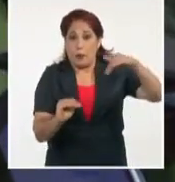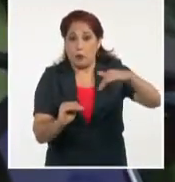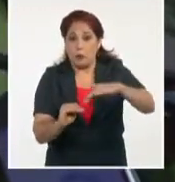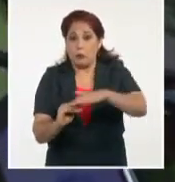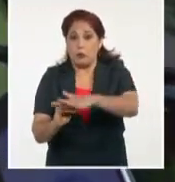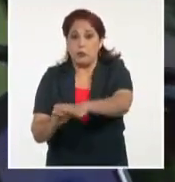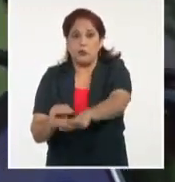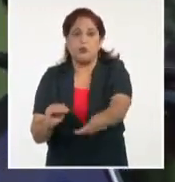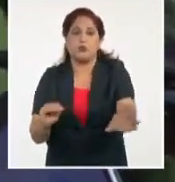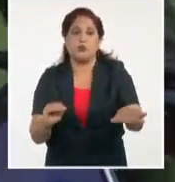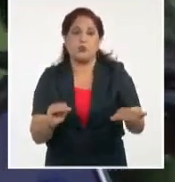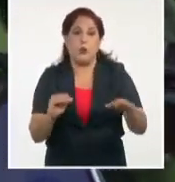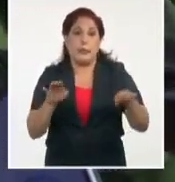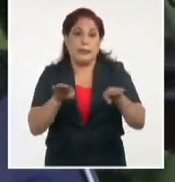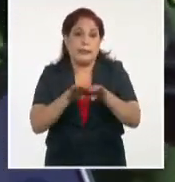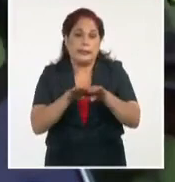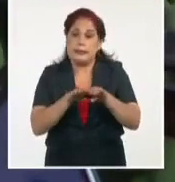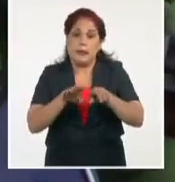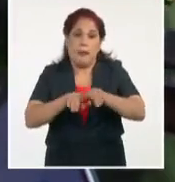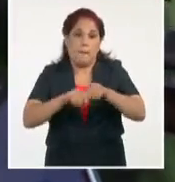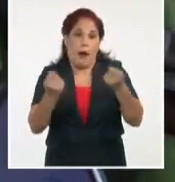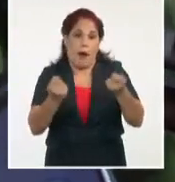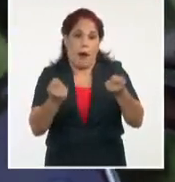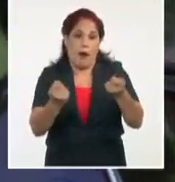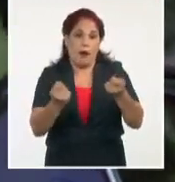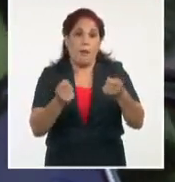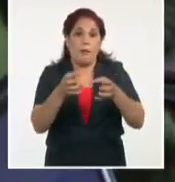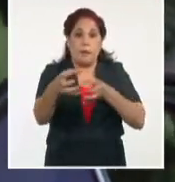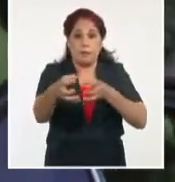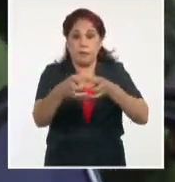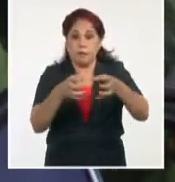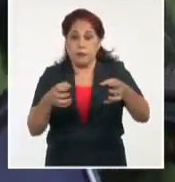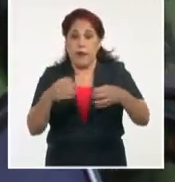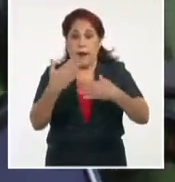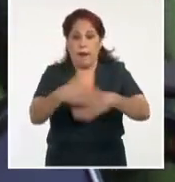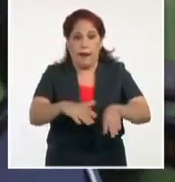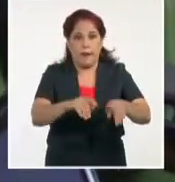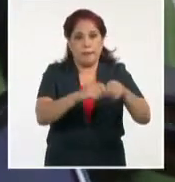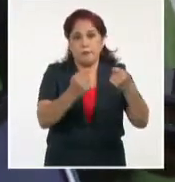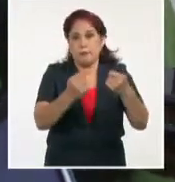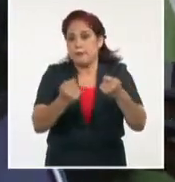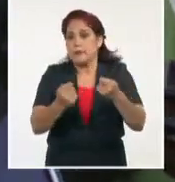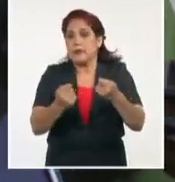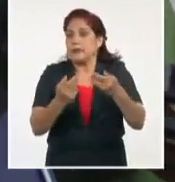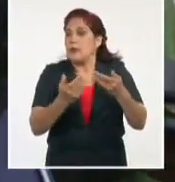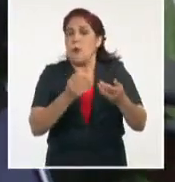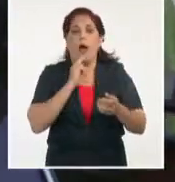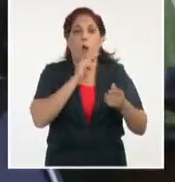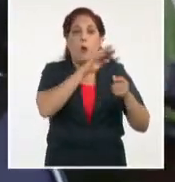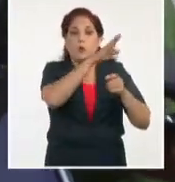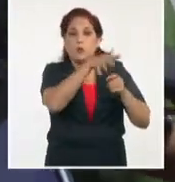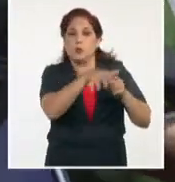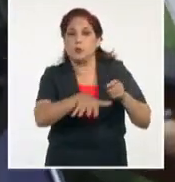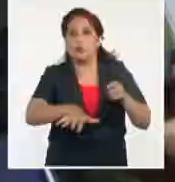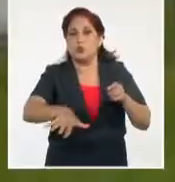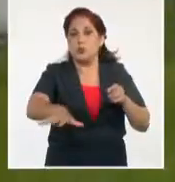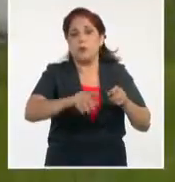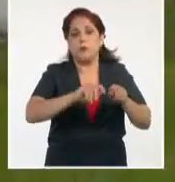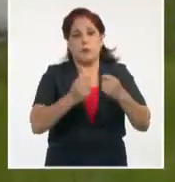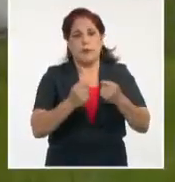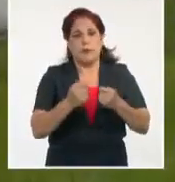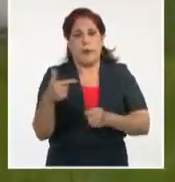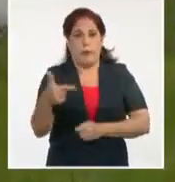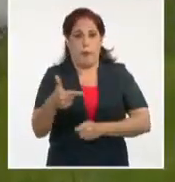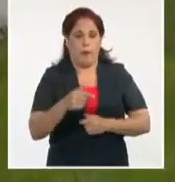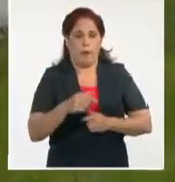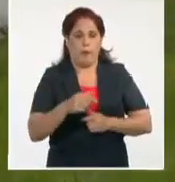quedan incomunicados. Esto nos fragmenta por varias partes las carreteras, y con un mayor peso, como les decía, el caso de Jibacoa. En